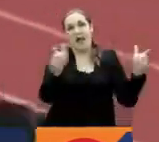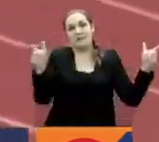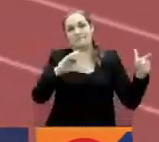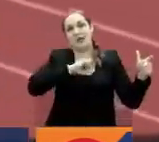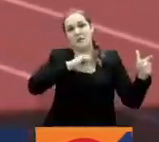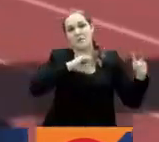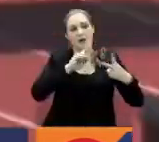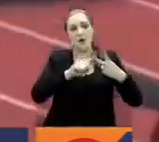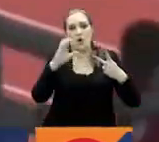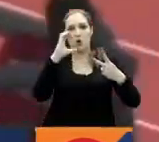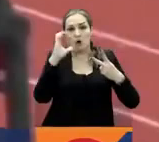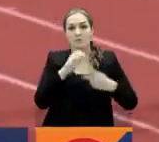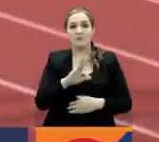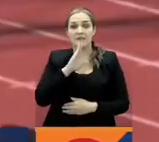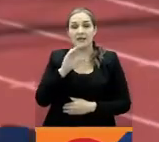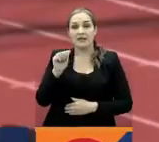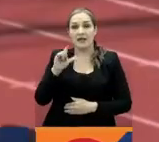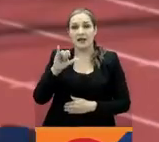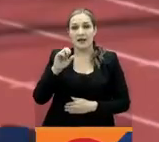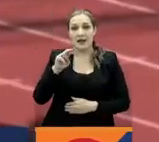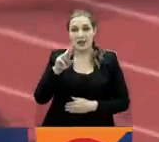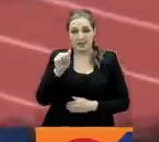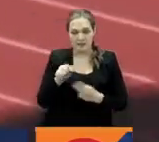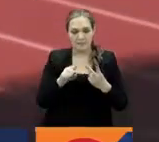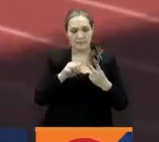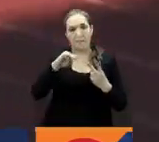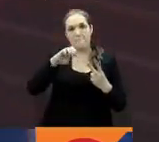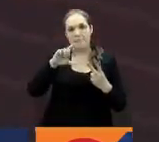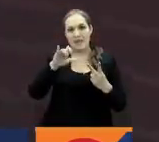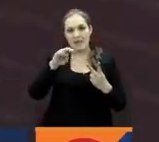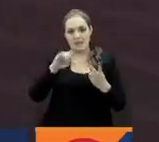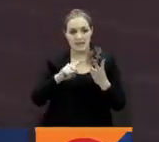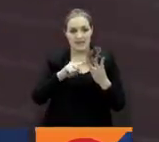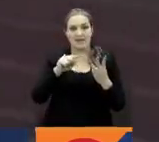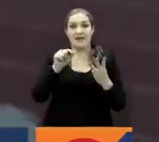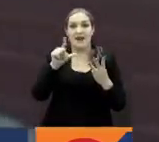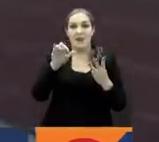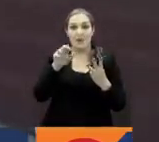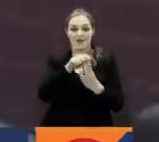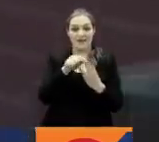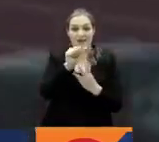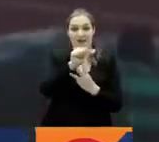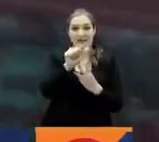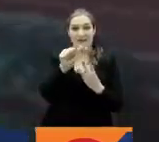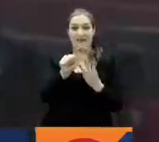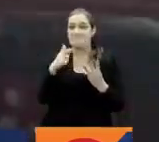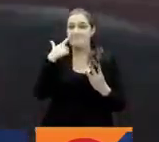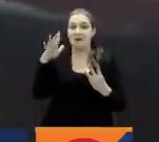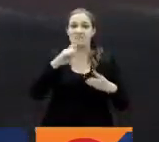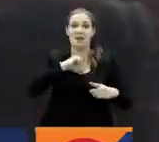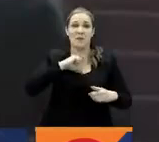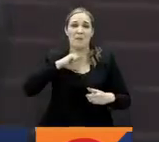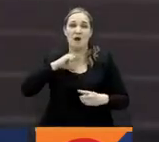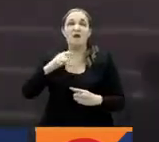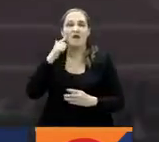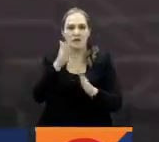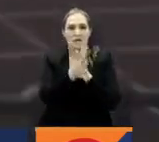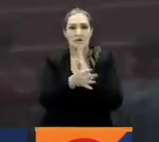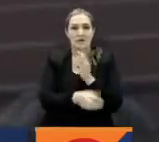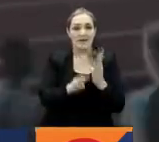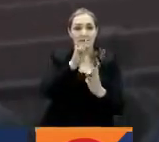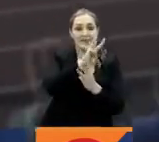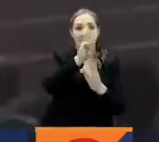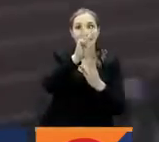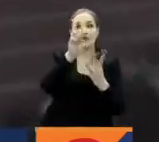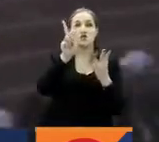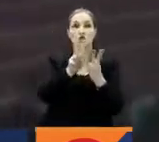María Alejandra Murillo, Melanie Bolaño y Laura Martínez fueron las colombianas más destacadas, con atención, 3, 3 y